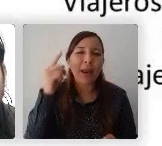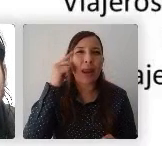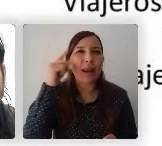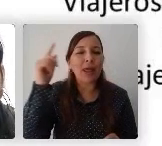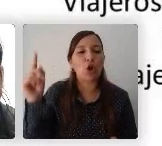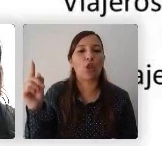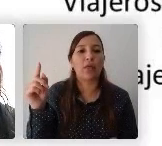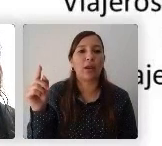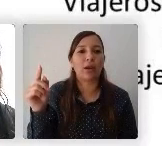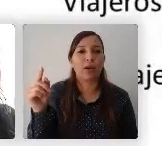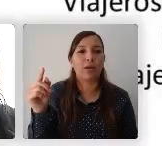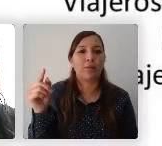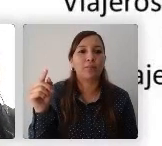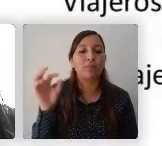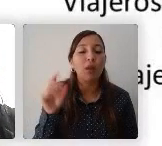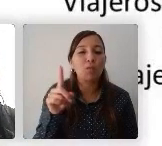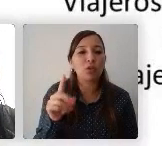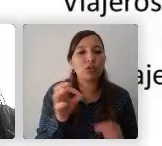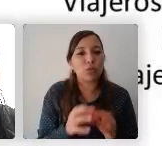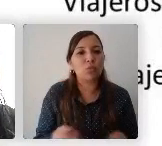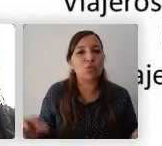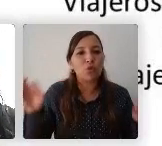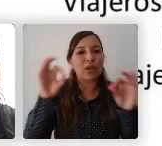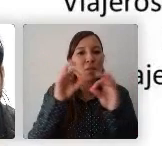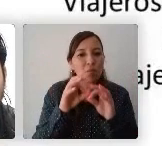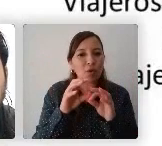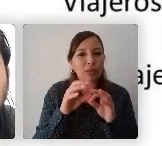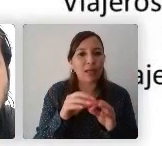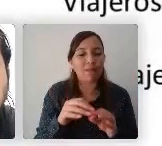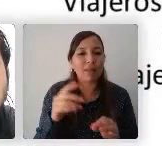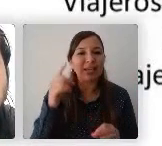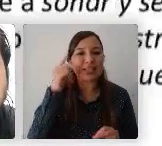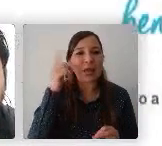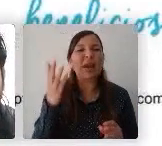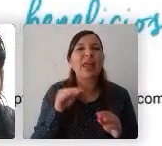Y obviamente poder vivir una historia que nos pueda inspirar.